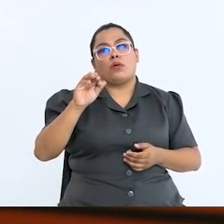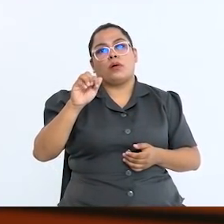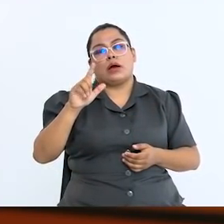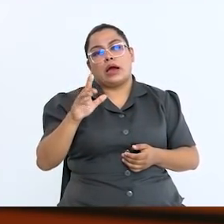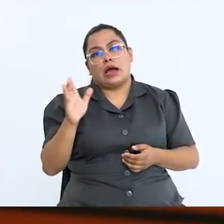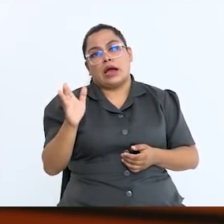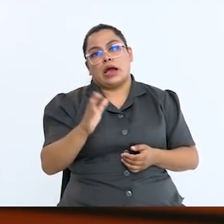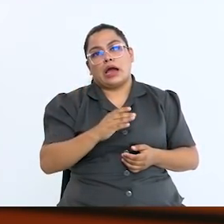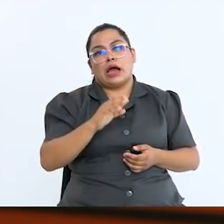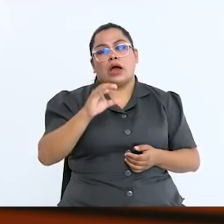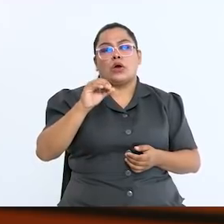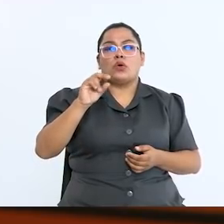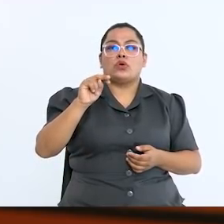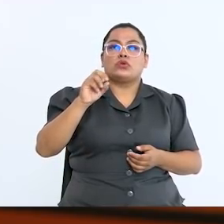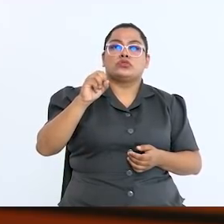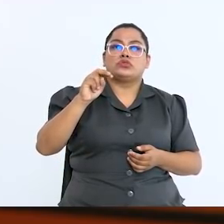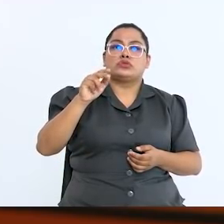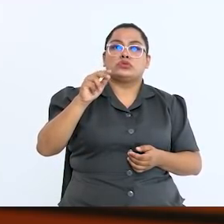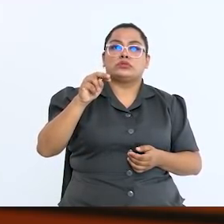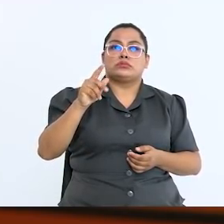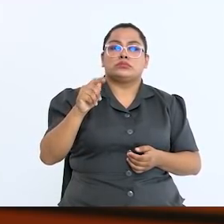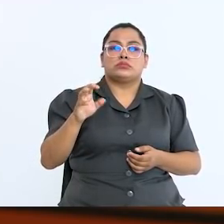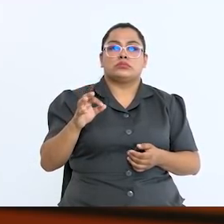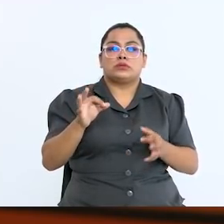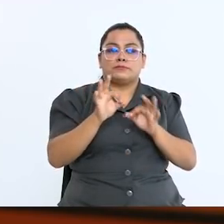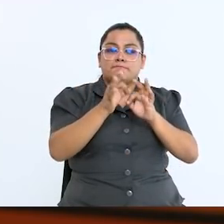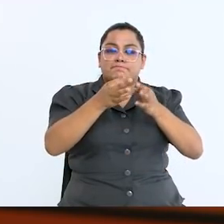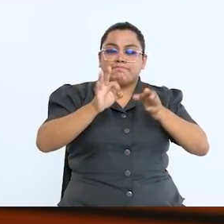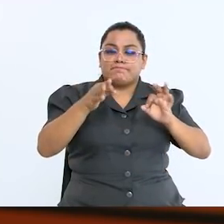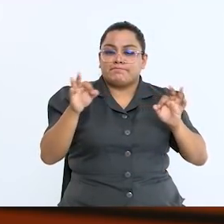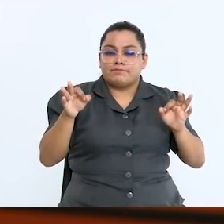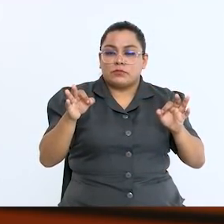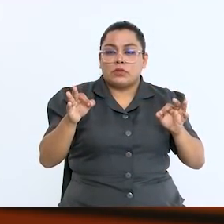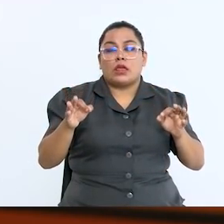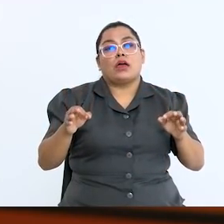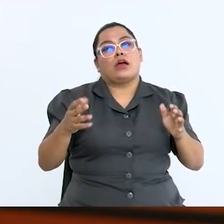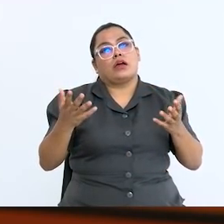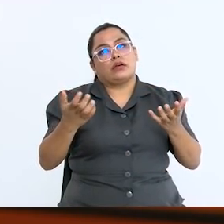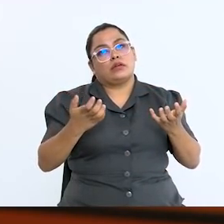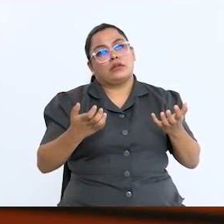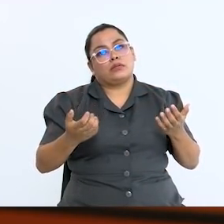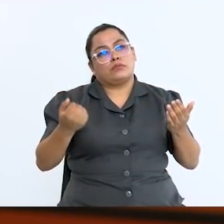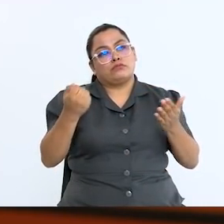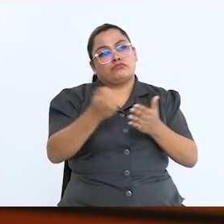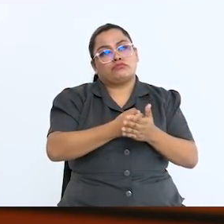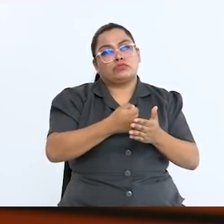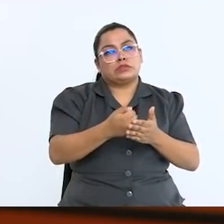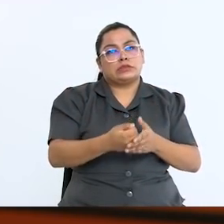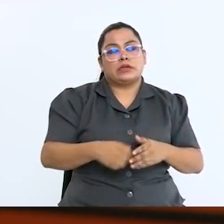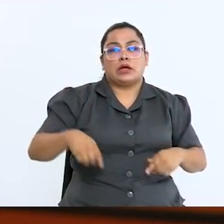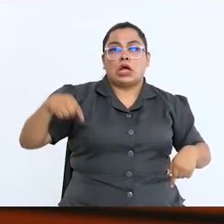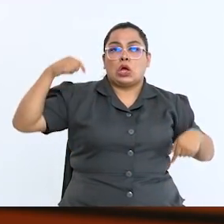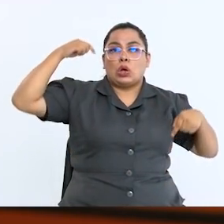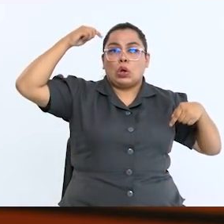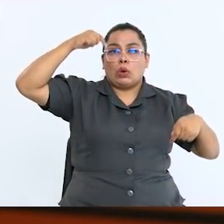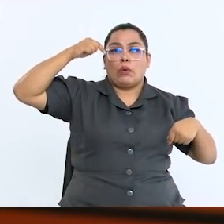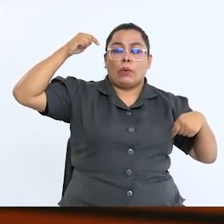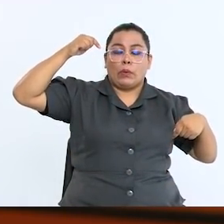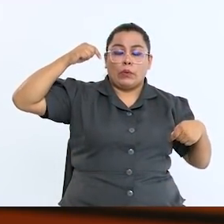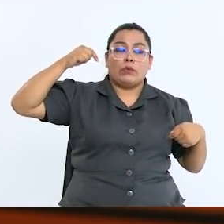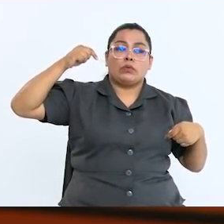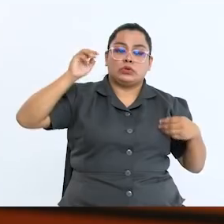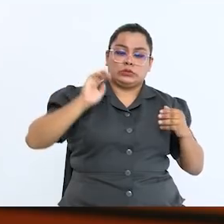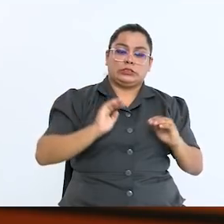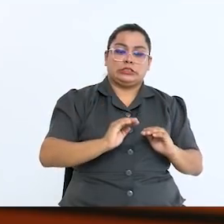hasta formar una sílaba y formar una palabra. Y luego buscamos potenciar la conciencia sintáctica, es decir, que el niño